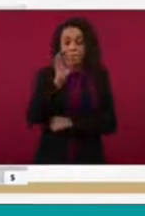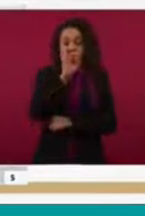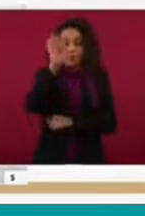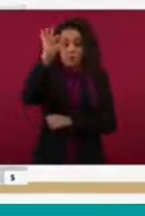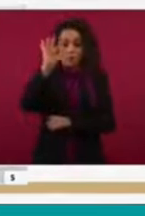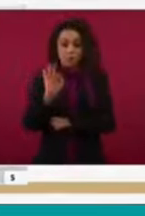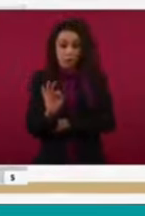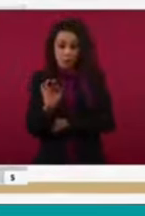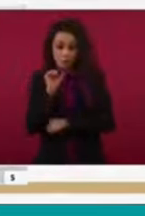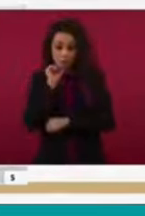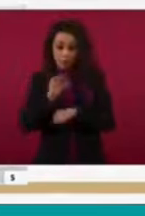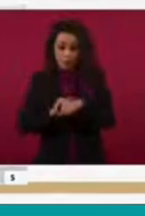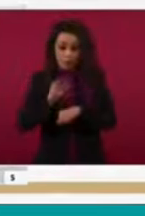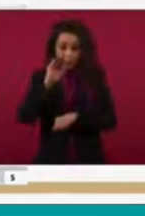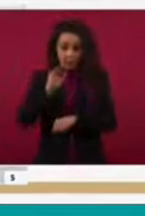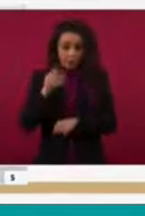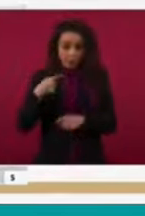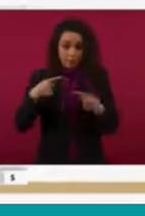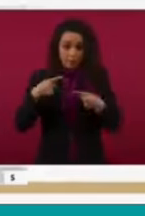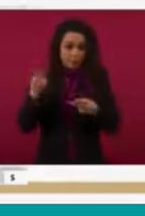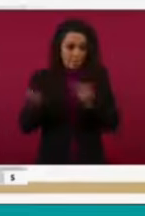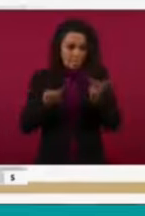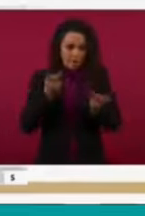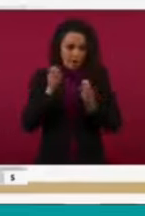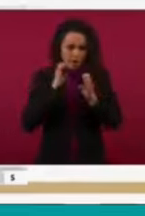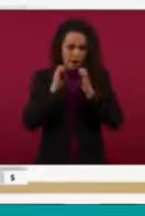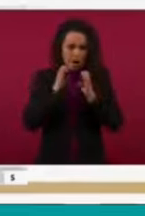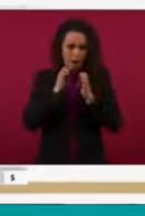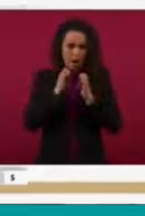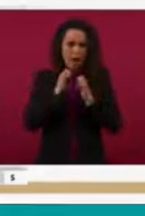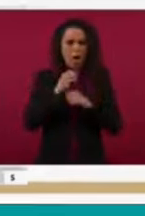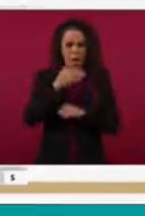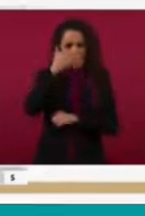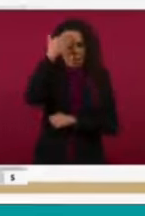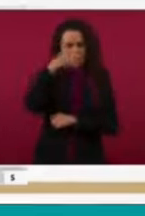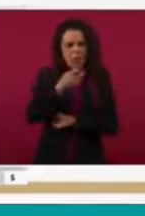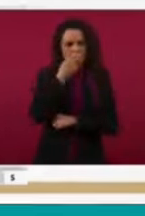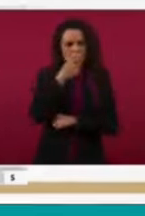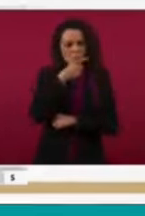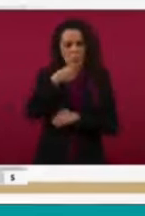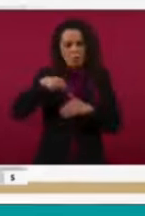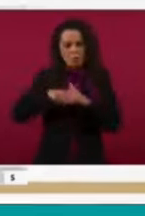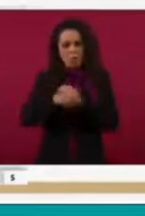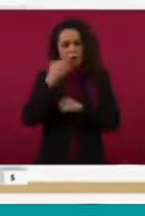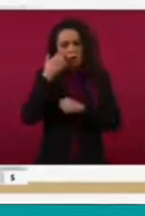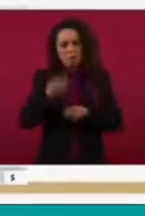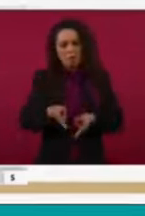29% de los encuestados se enteró de la filtración.